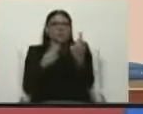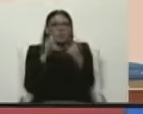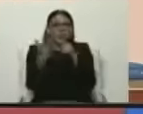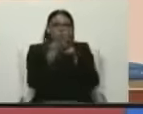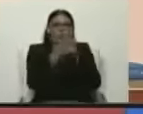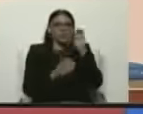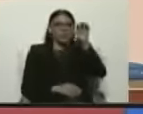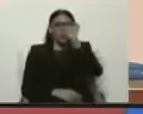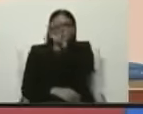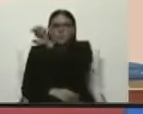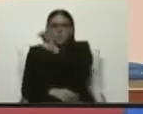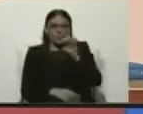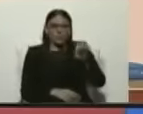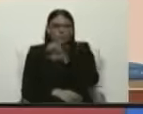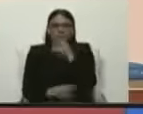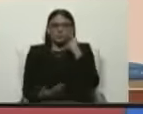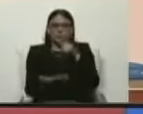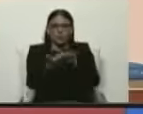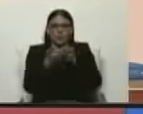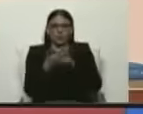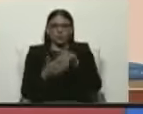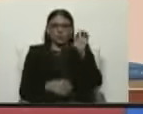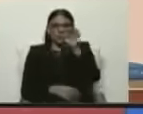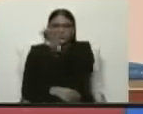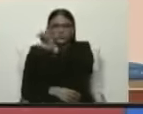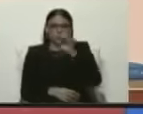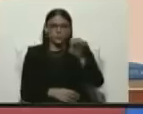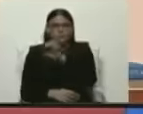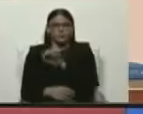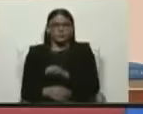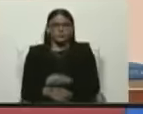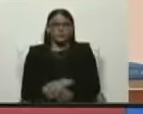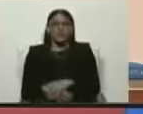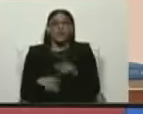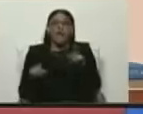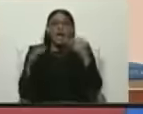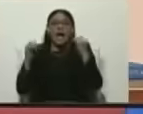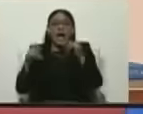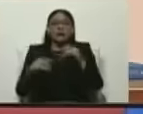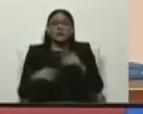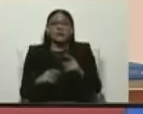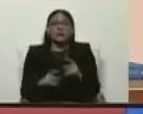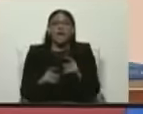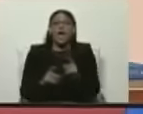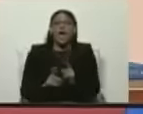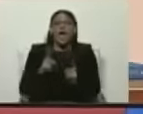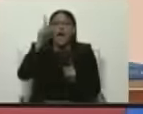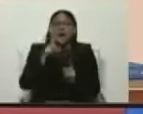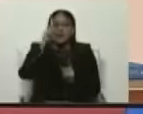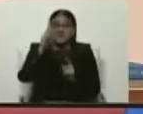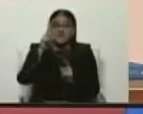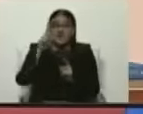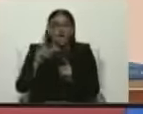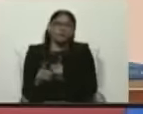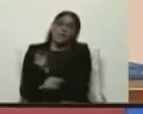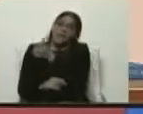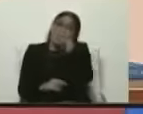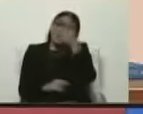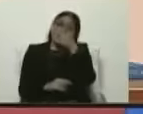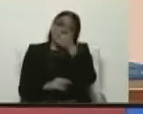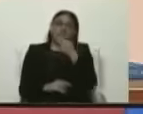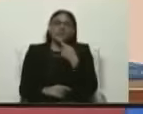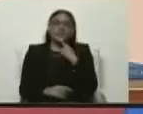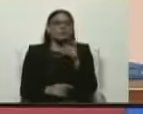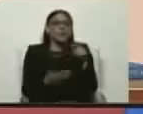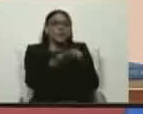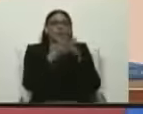Todo el tarjetón electoral. Y el tarjetón electoral tiene arriba y a la izquierda la tarjeta